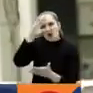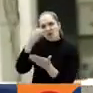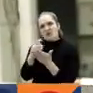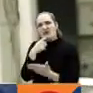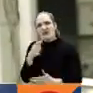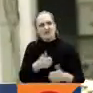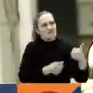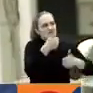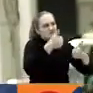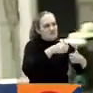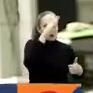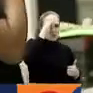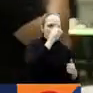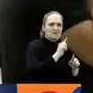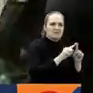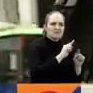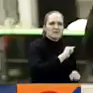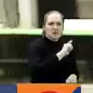las autoridades? Aquí está.